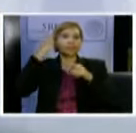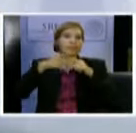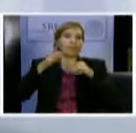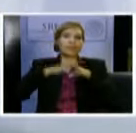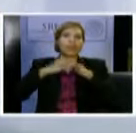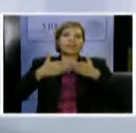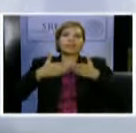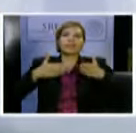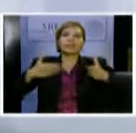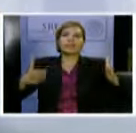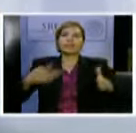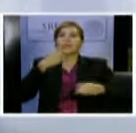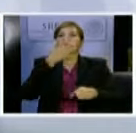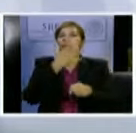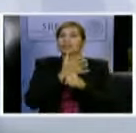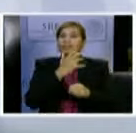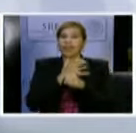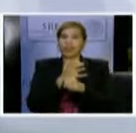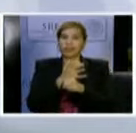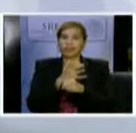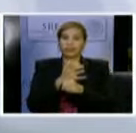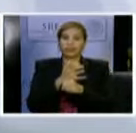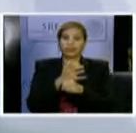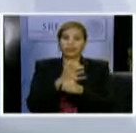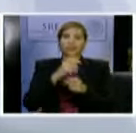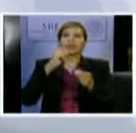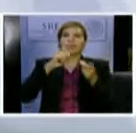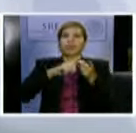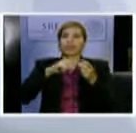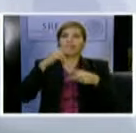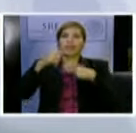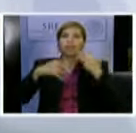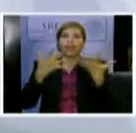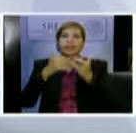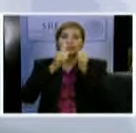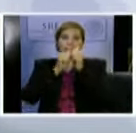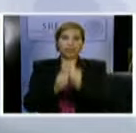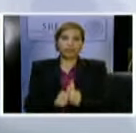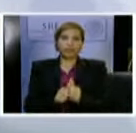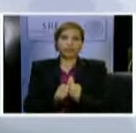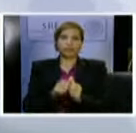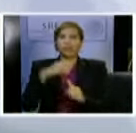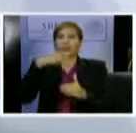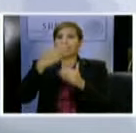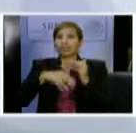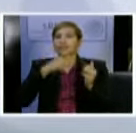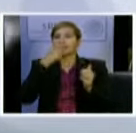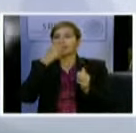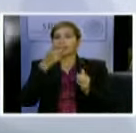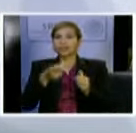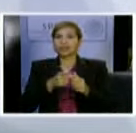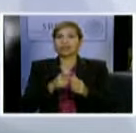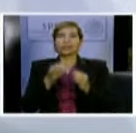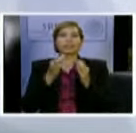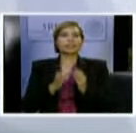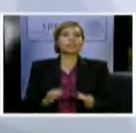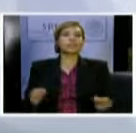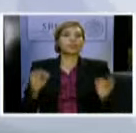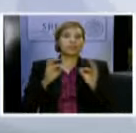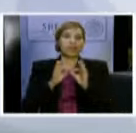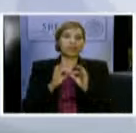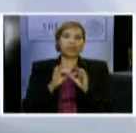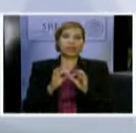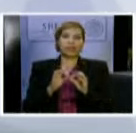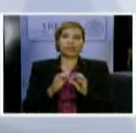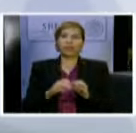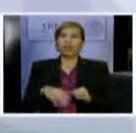espacios en los Estados Unidos, que es donde se van a quedar. Concluyo diciendo que es importante